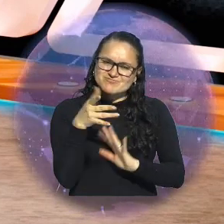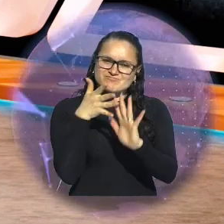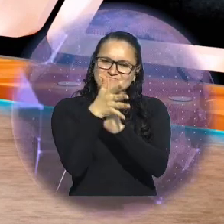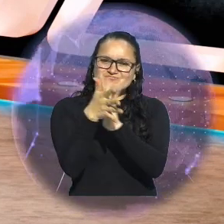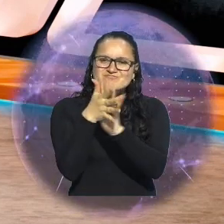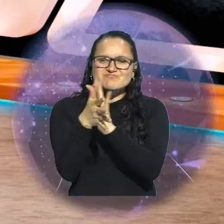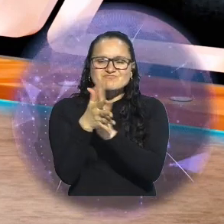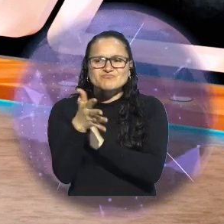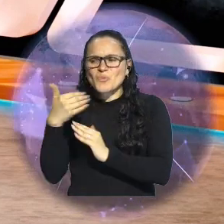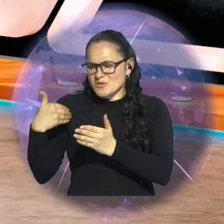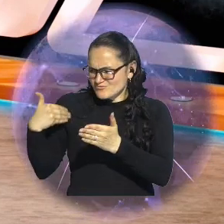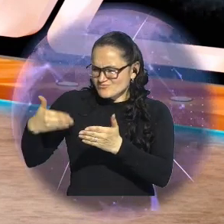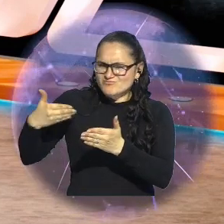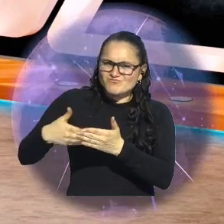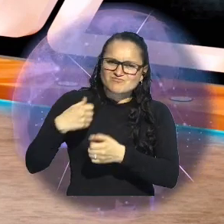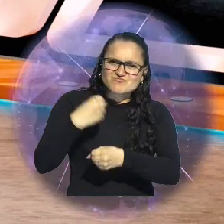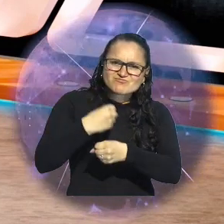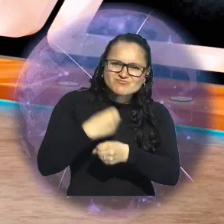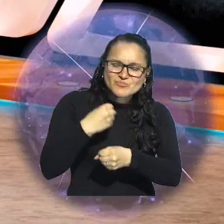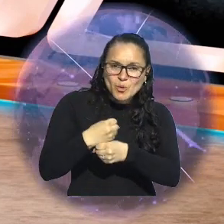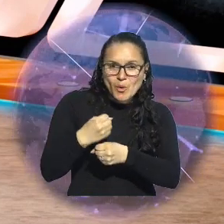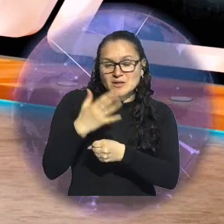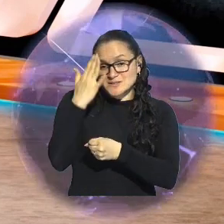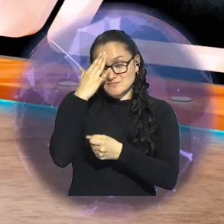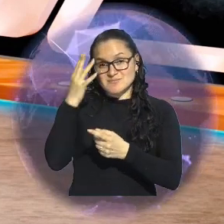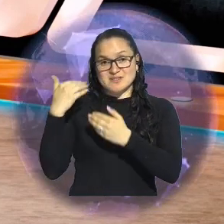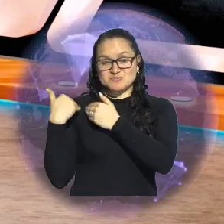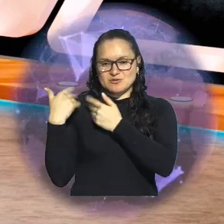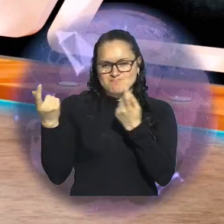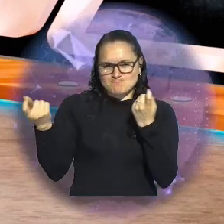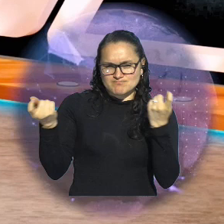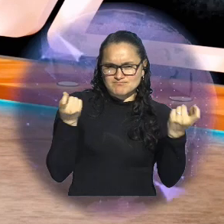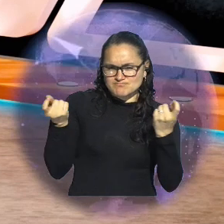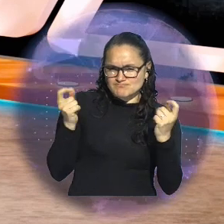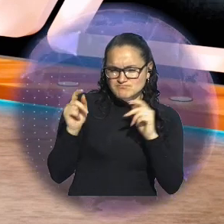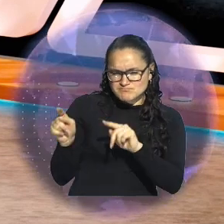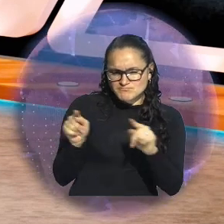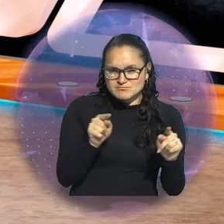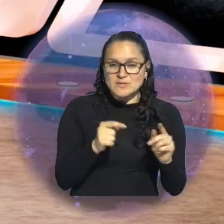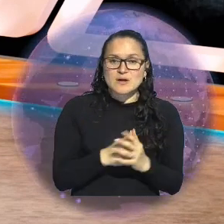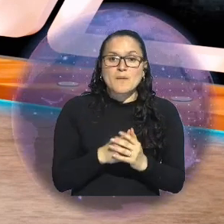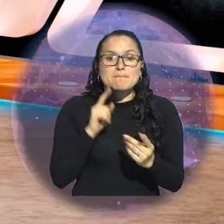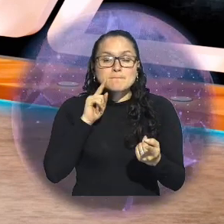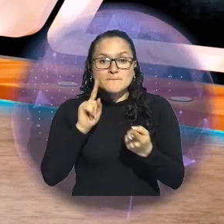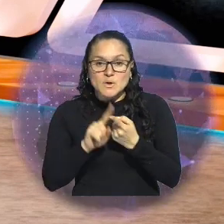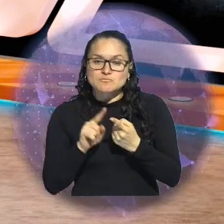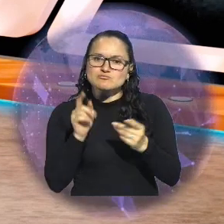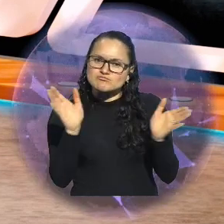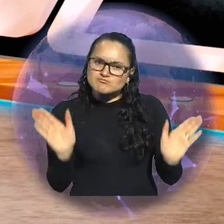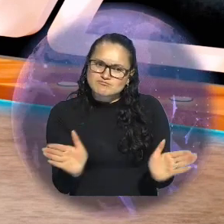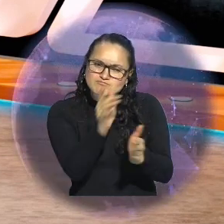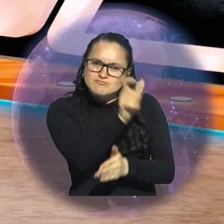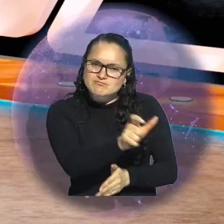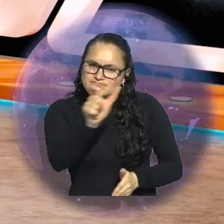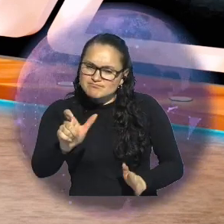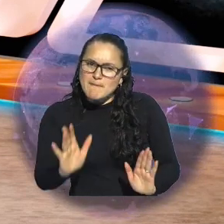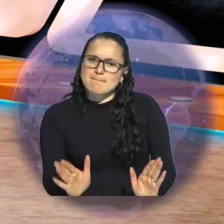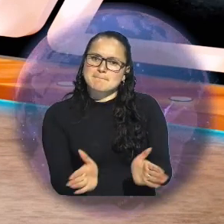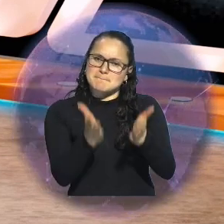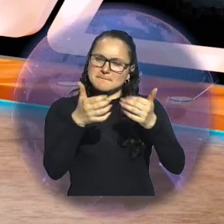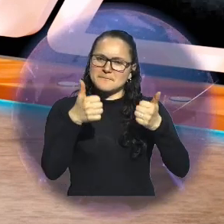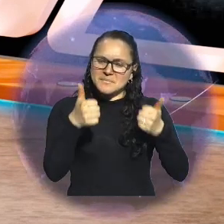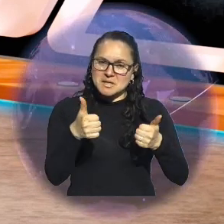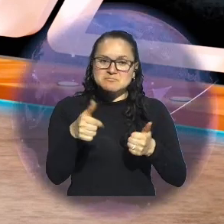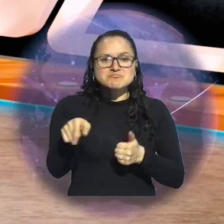nuestro trabajo como autoridad regulatoria a través del cual buscamos maximizar el bienestar de los usuarios para permitirles disfrutar